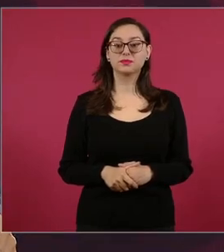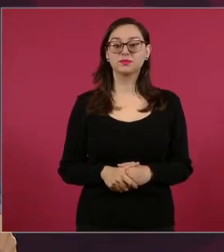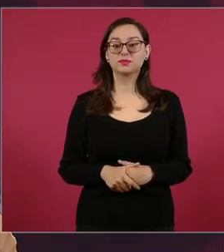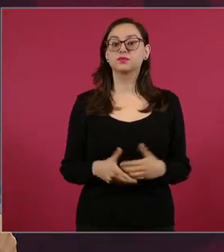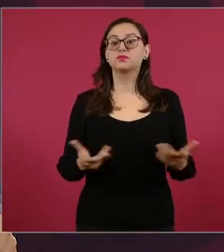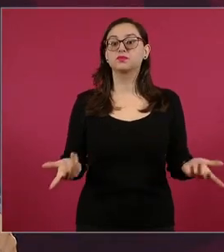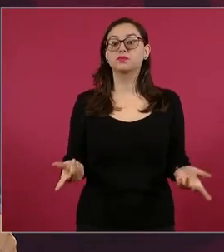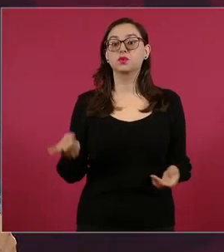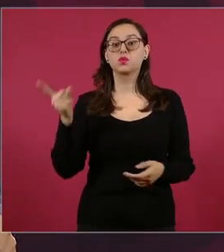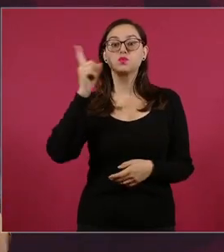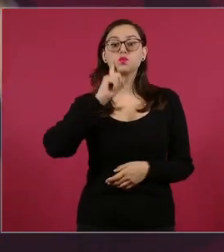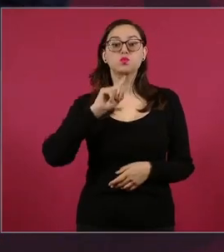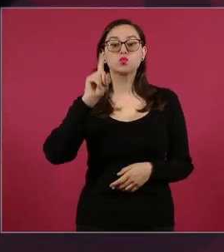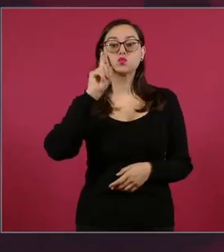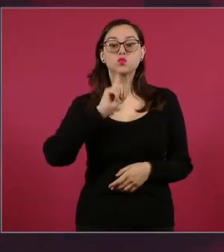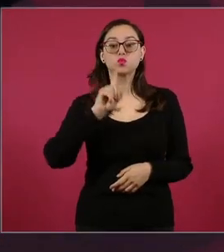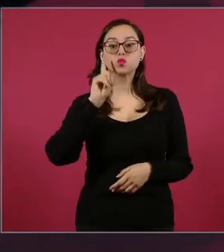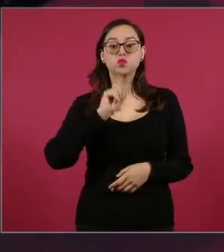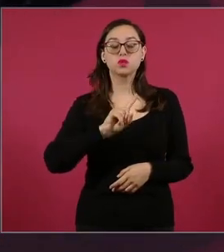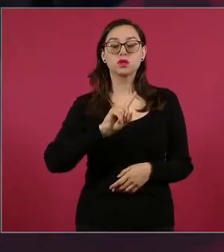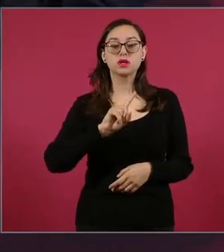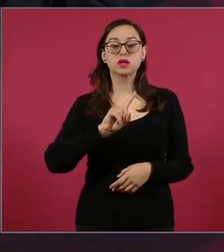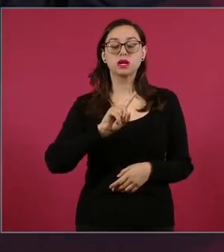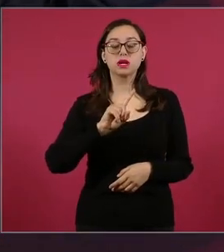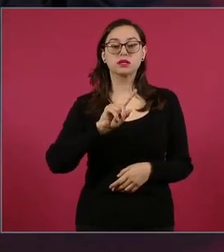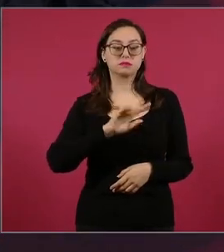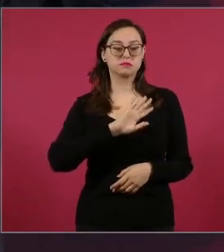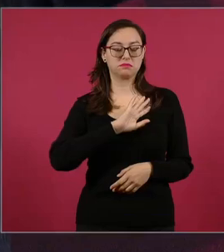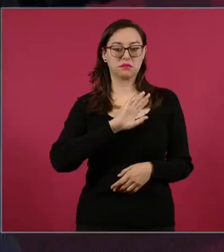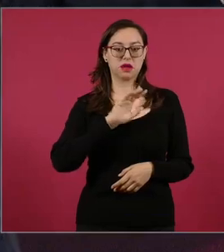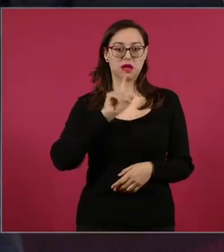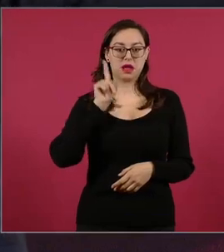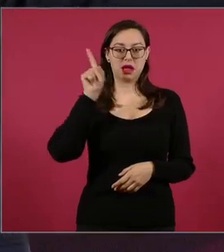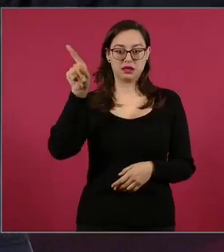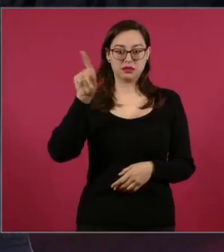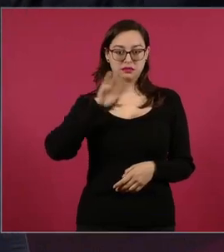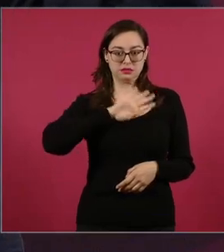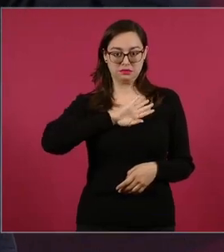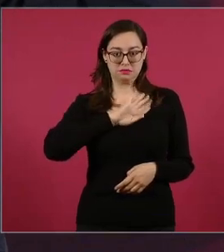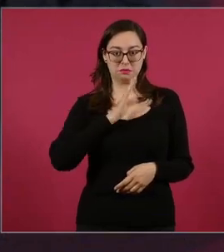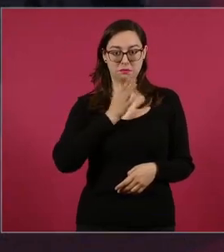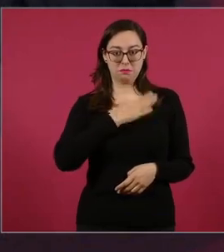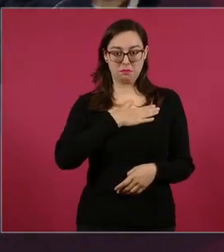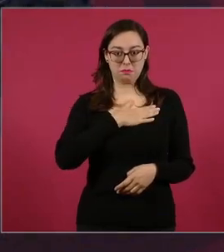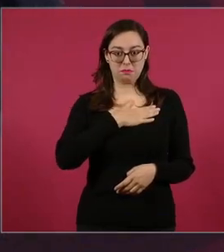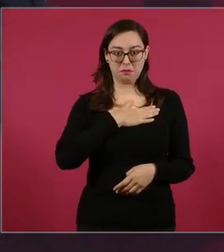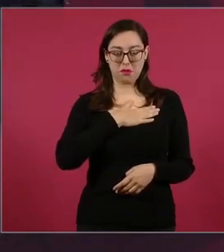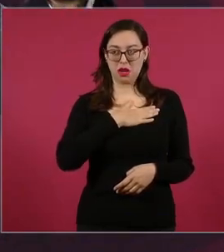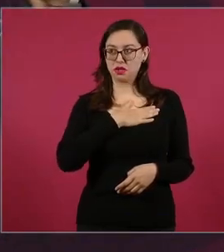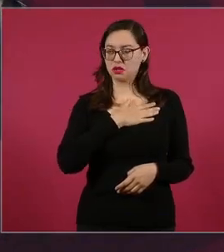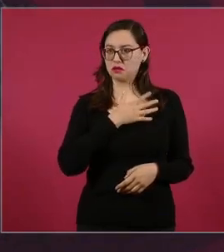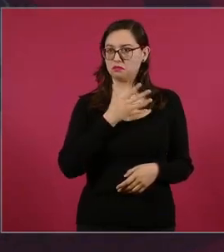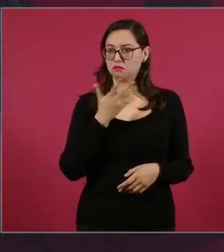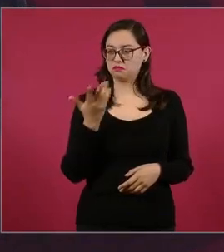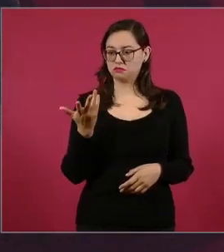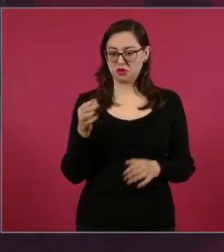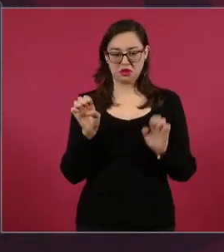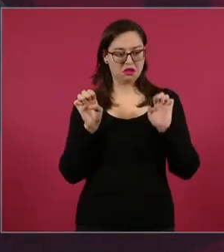Madrid en avión, en primera clase, dice, si todos